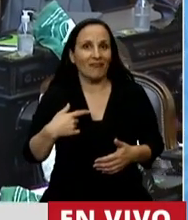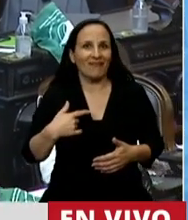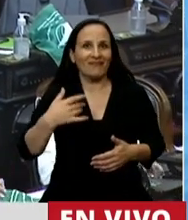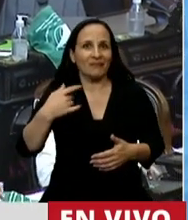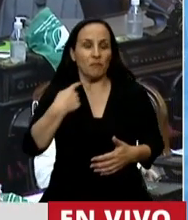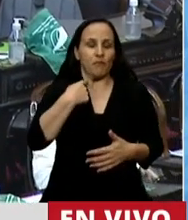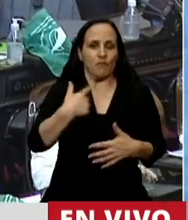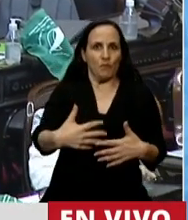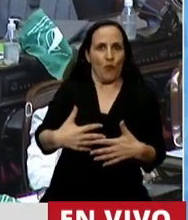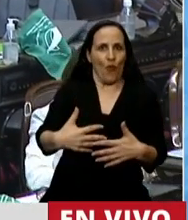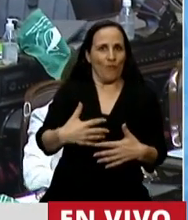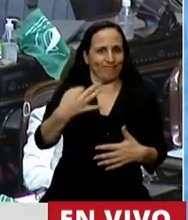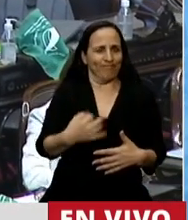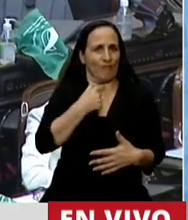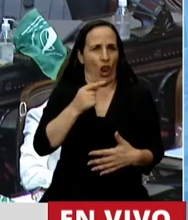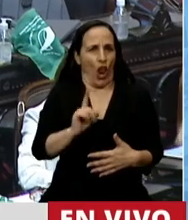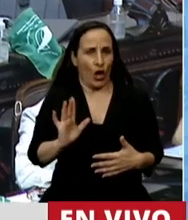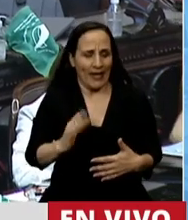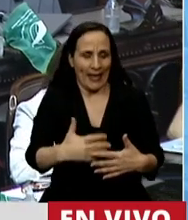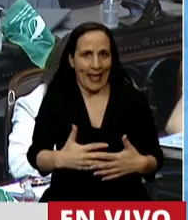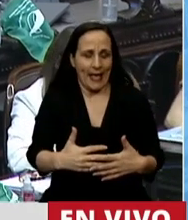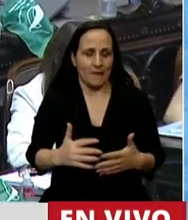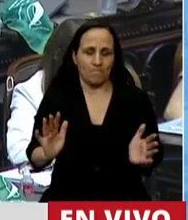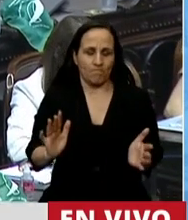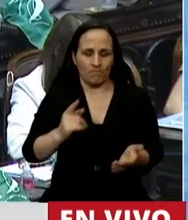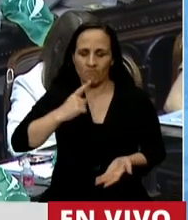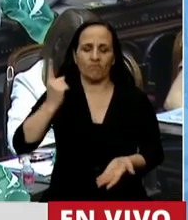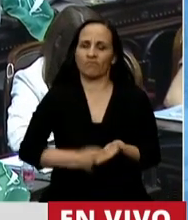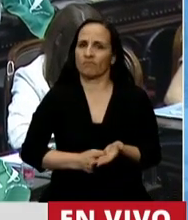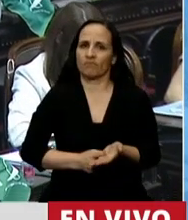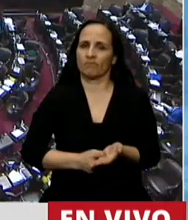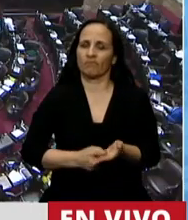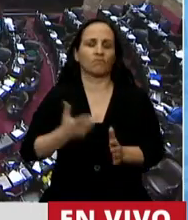planificado, que no quería, así que decidió abortar.